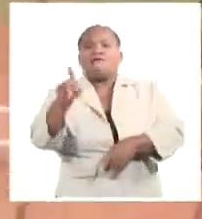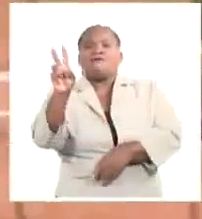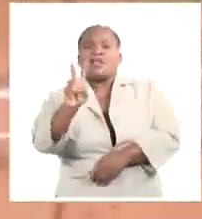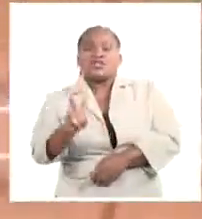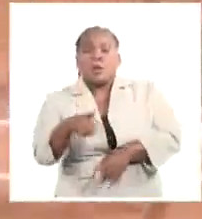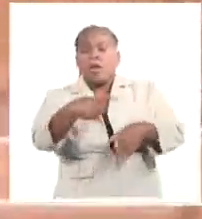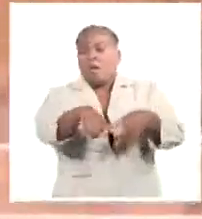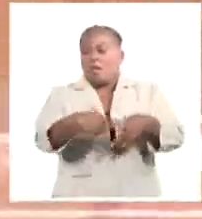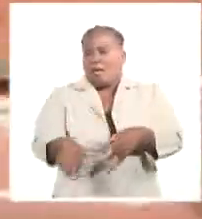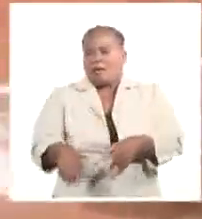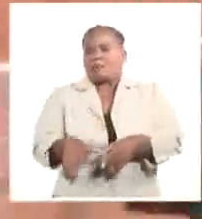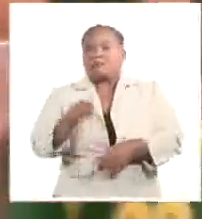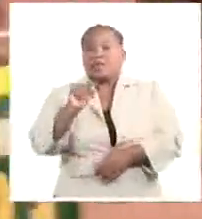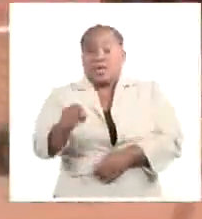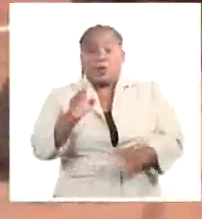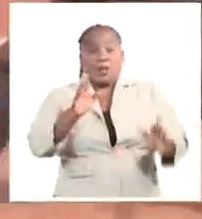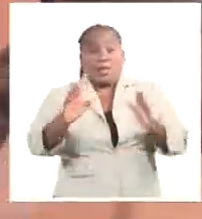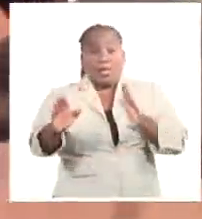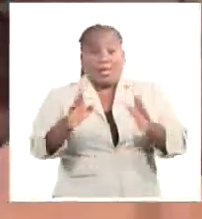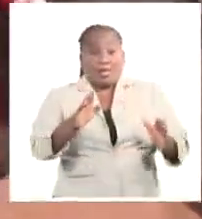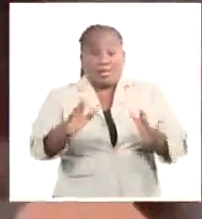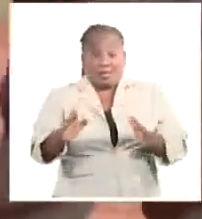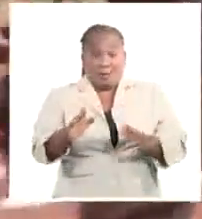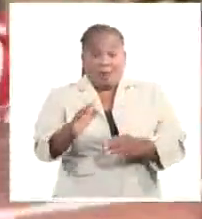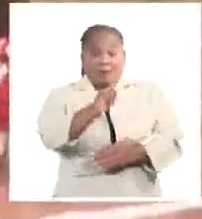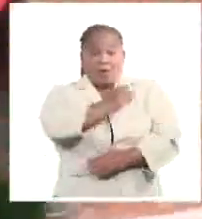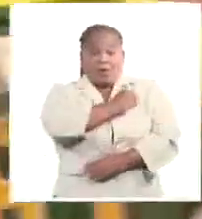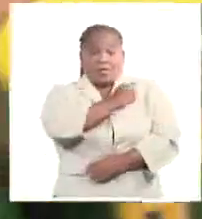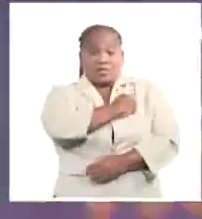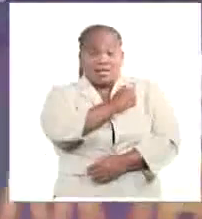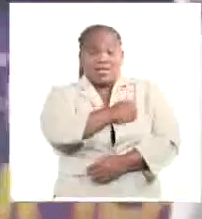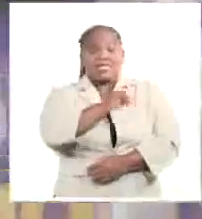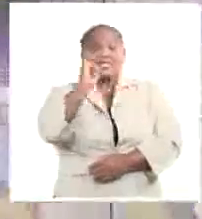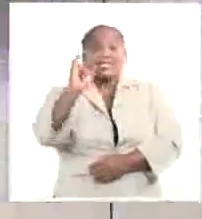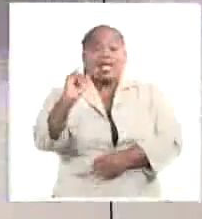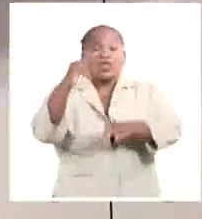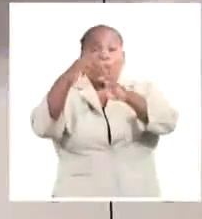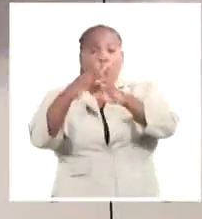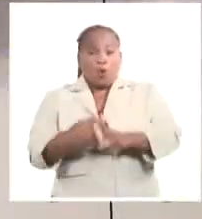4-1, en una fase donde lo máximo que se aspiraba era el sexto lugar.